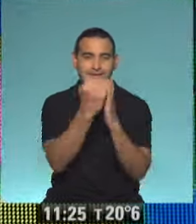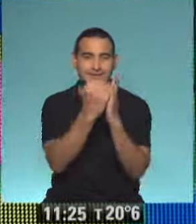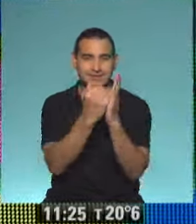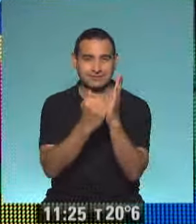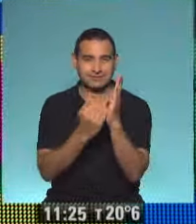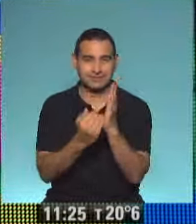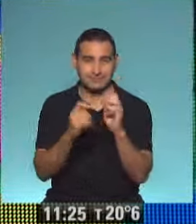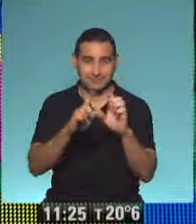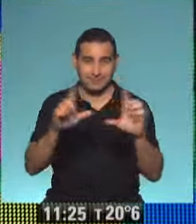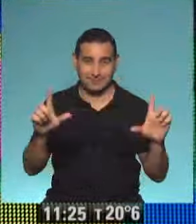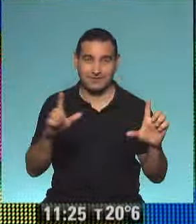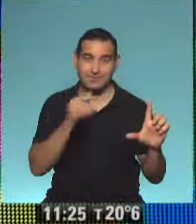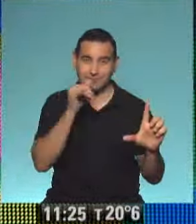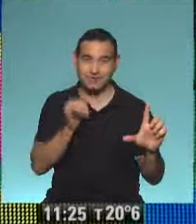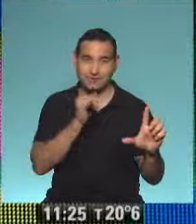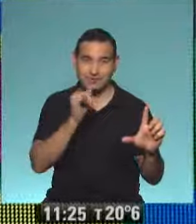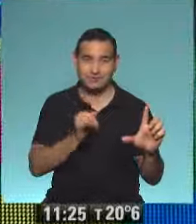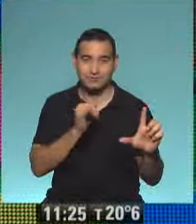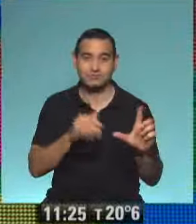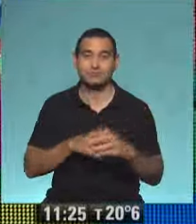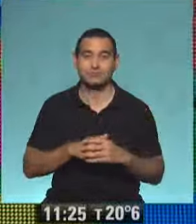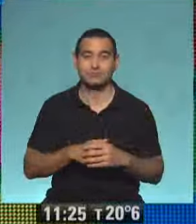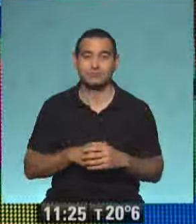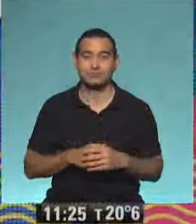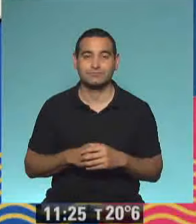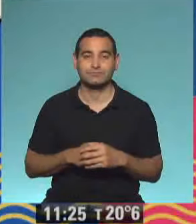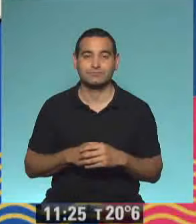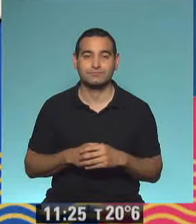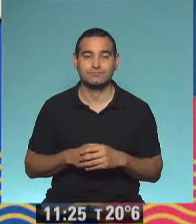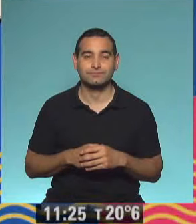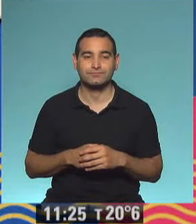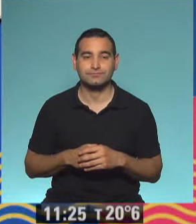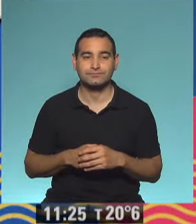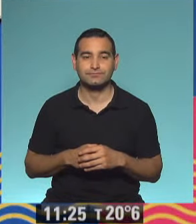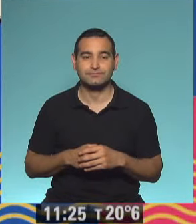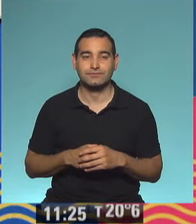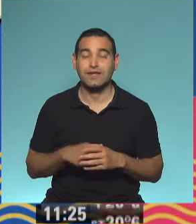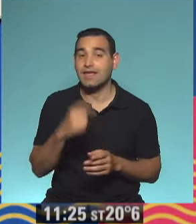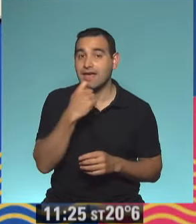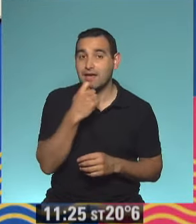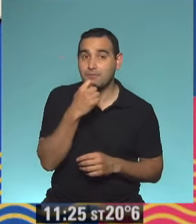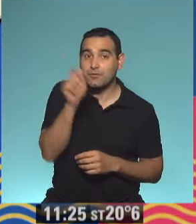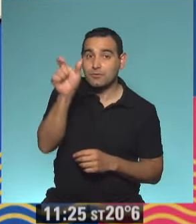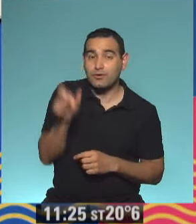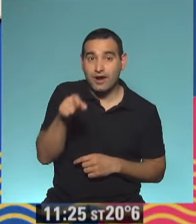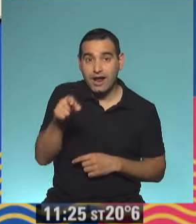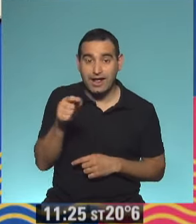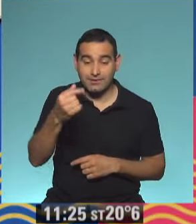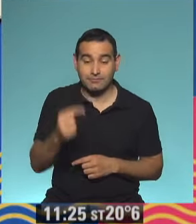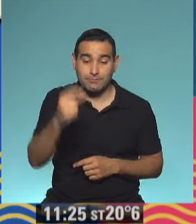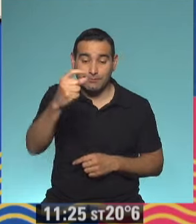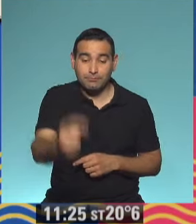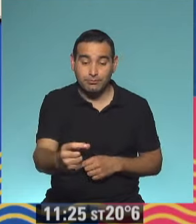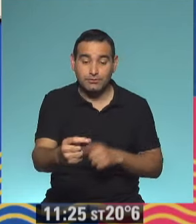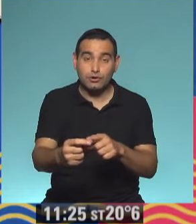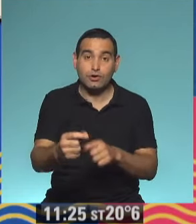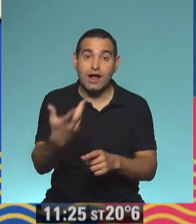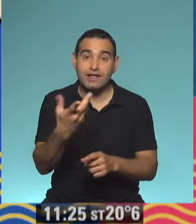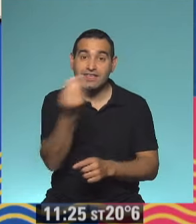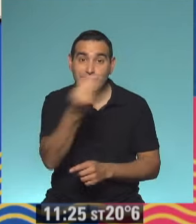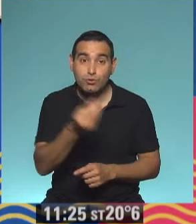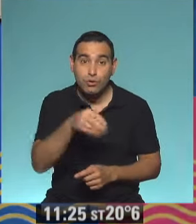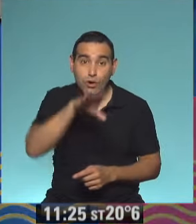que son las reglas, que tiene que decir, por ejemplo, que cuando un participante llega a un casillero con la figura de una oca, deberá